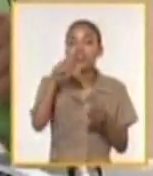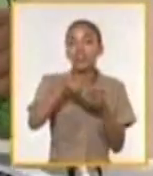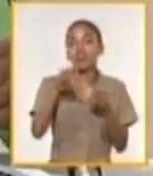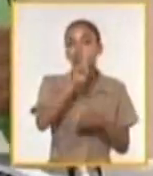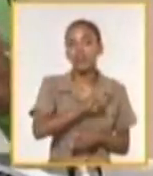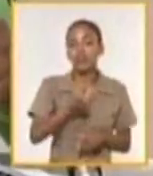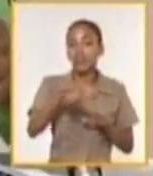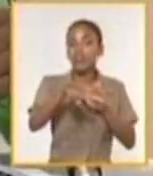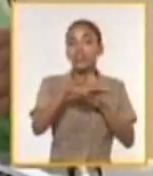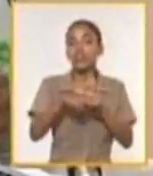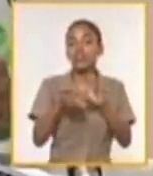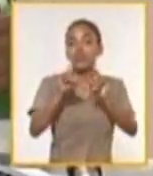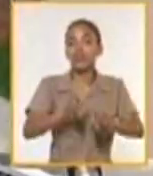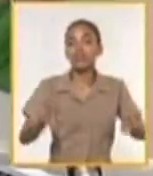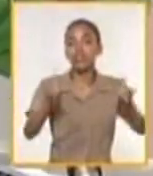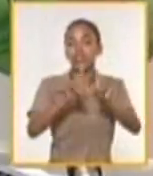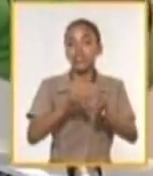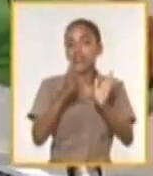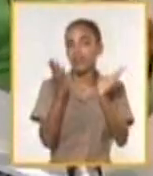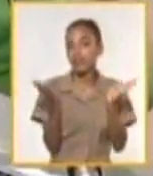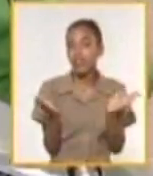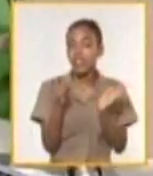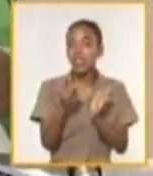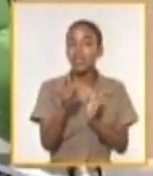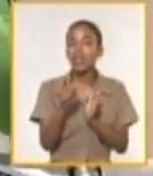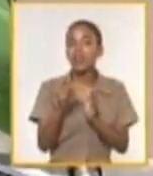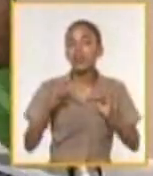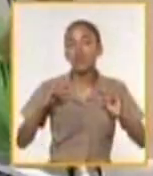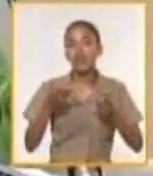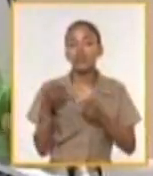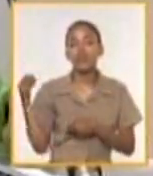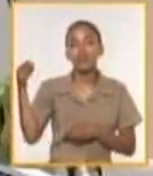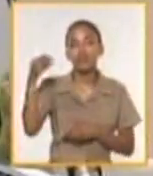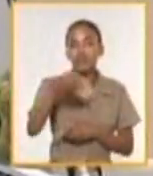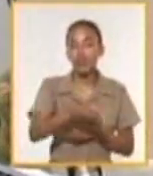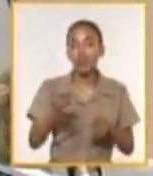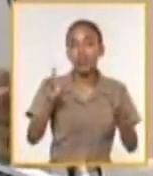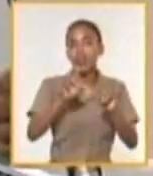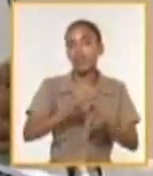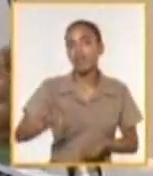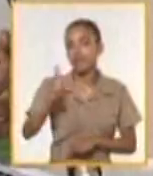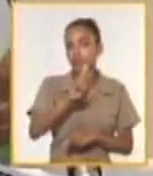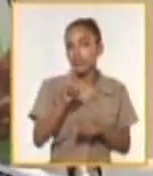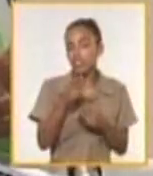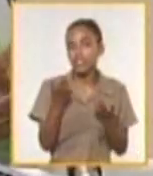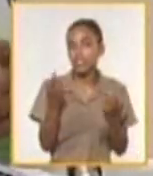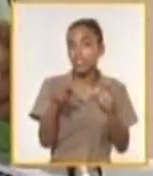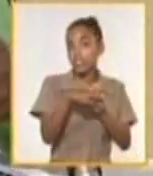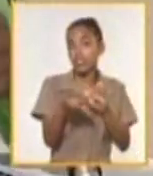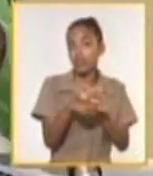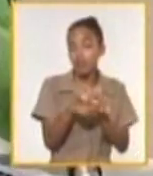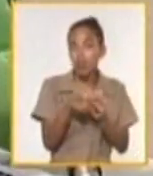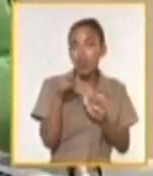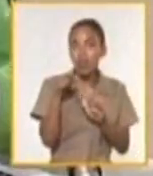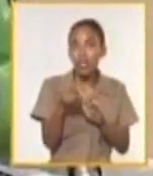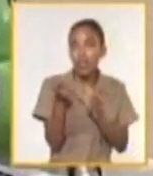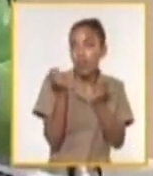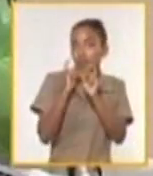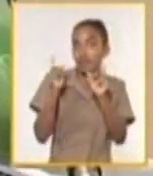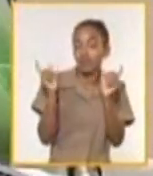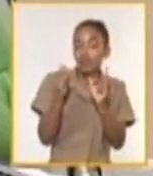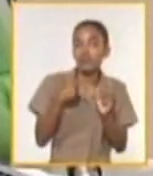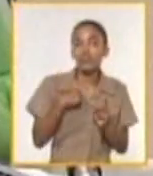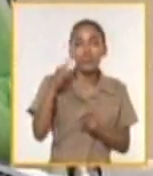Habana. Hart volvía a la Facultad de Derecho, eso para él fue impresionante. Y recuerdo cómo llegué a la